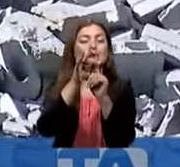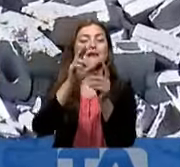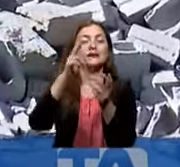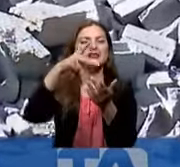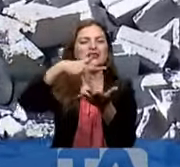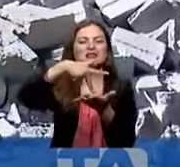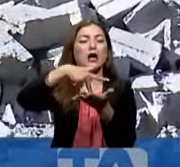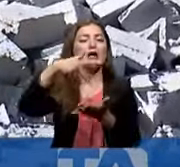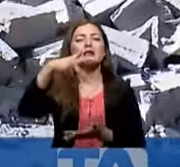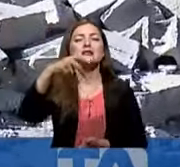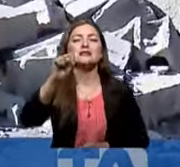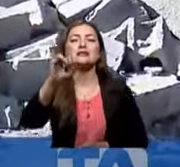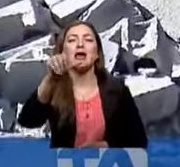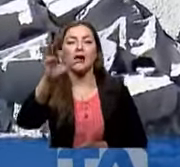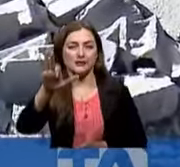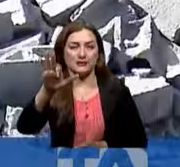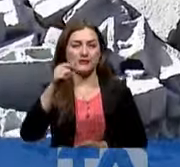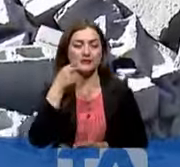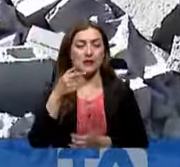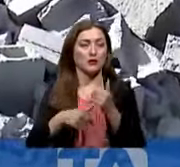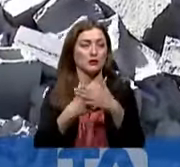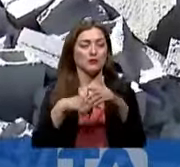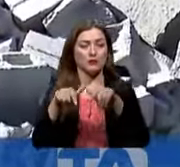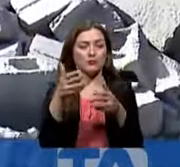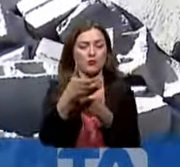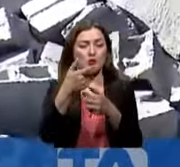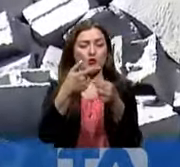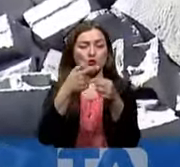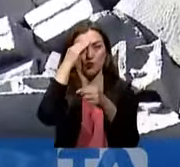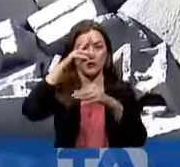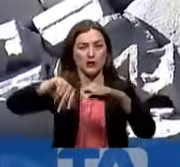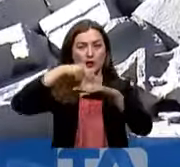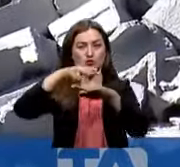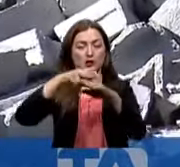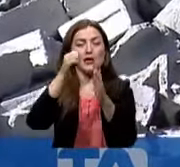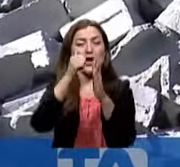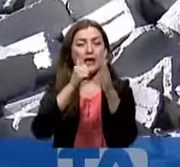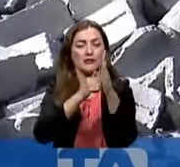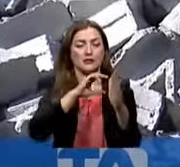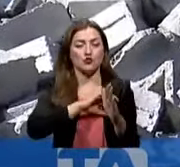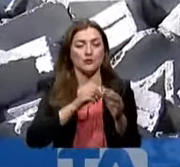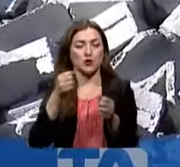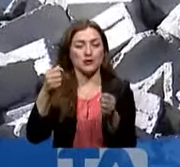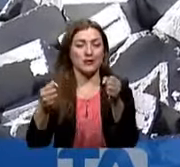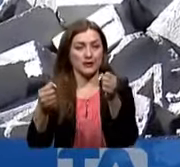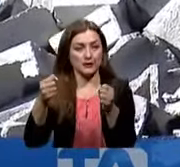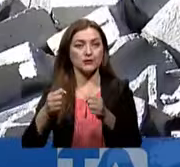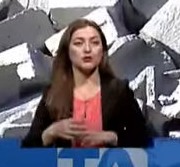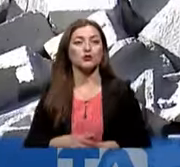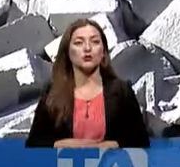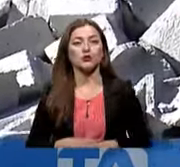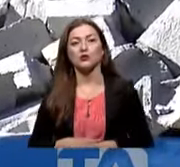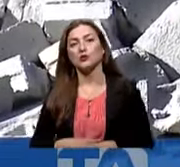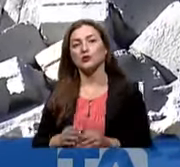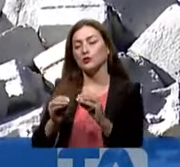Accidentes de Tránsito, también de la Policía Nacional, está también Bomberos Quito y se encuentra también la Agencia Metropolitana de Tránsito. Para que nos cuente ya un poco